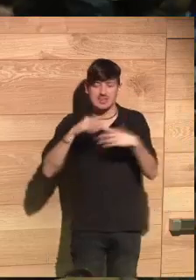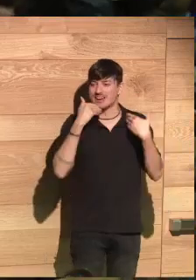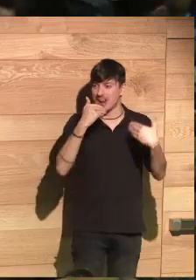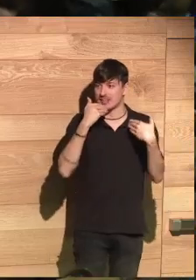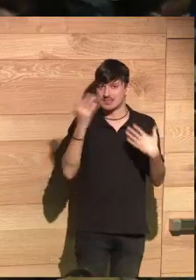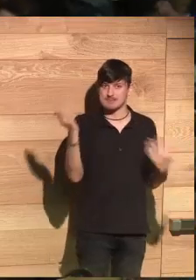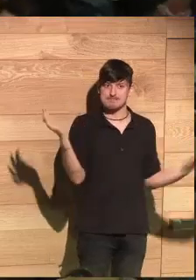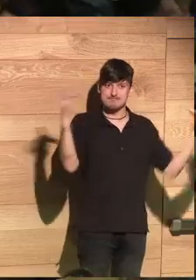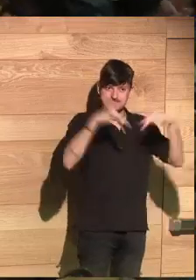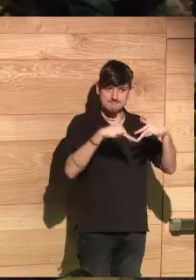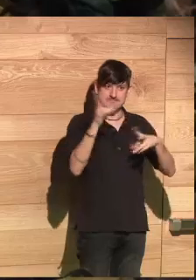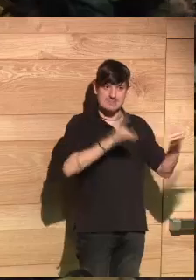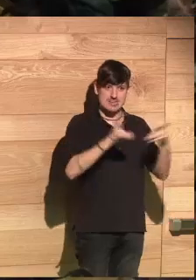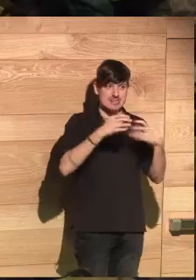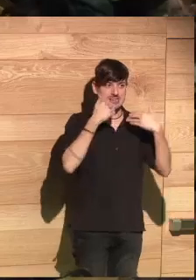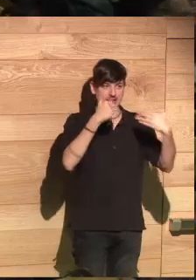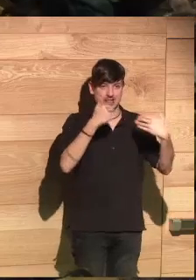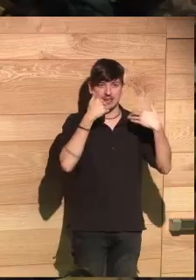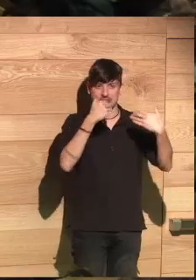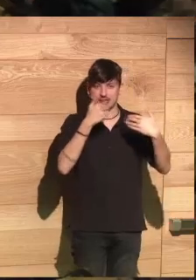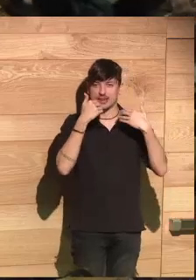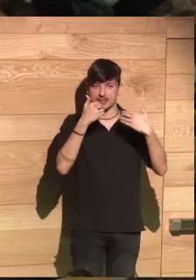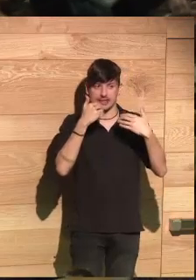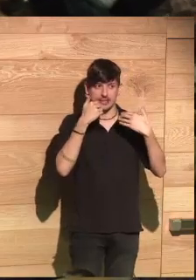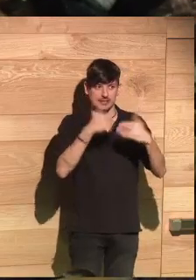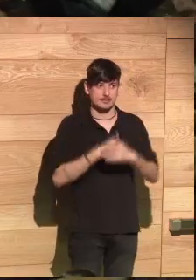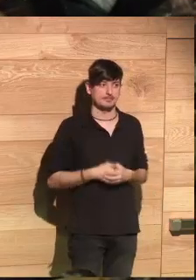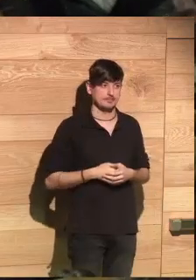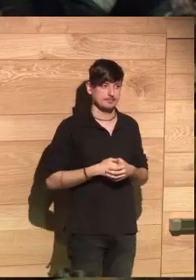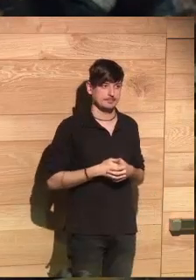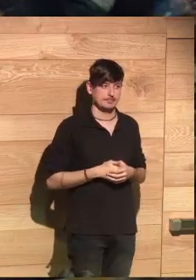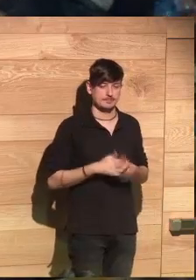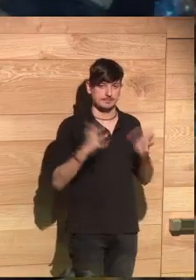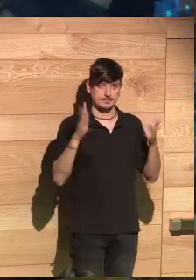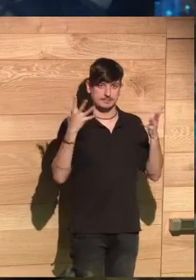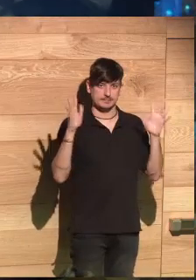Estoy muy emocionada. Gracias, muchísimas gracias.